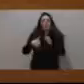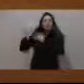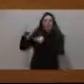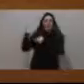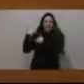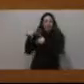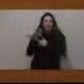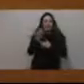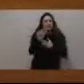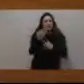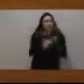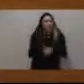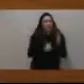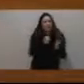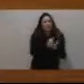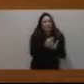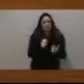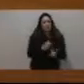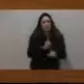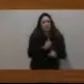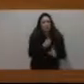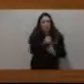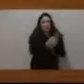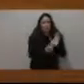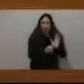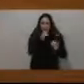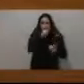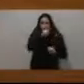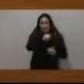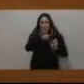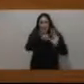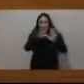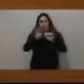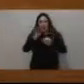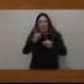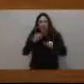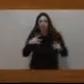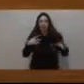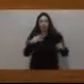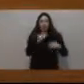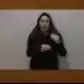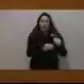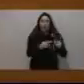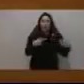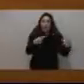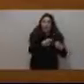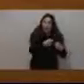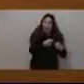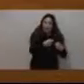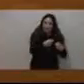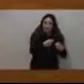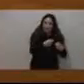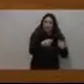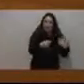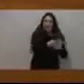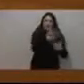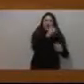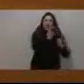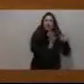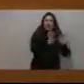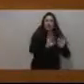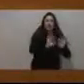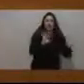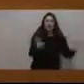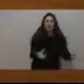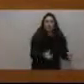ese error. Le doy algunos datos. Desde 1990, el consumo de gas había pasado del 18% del total